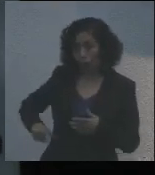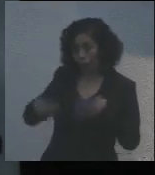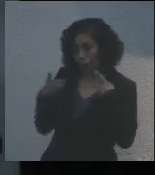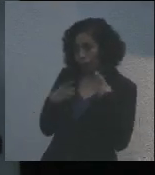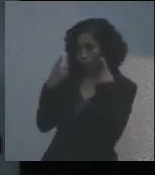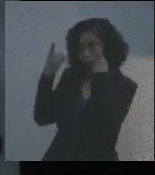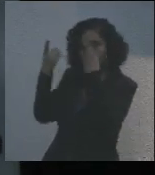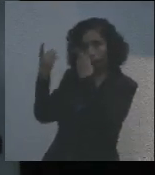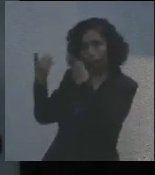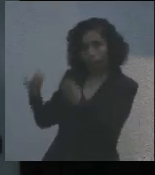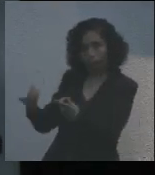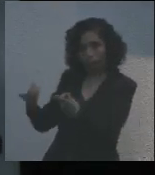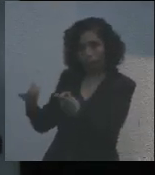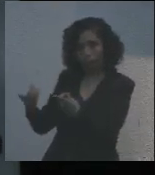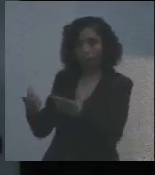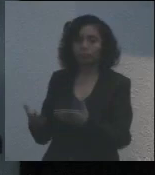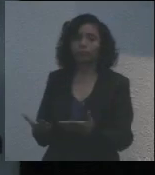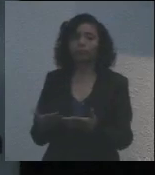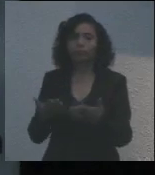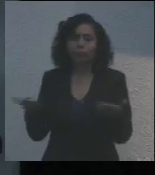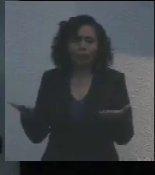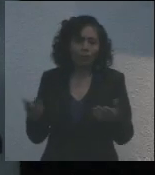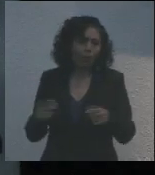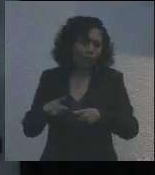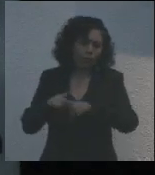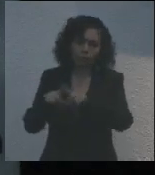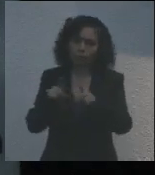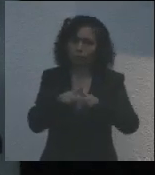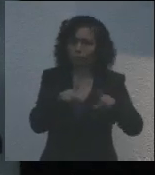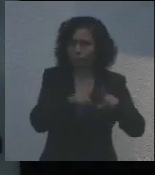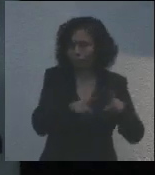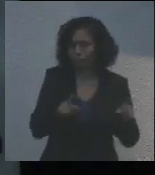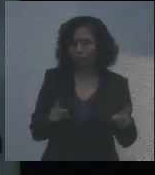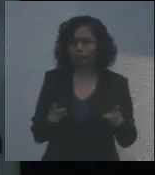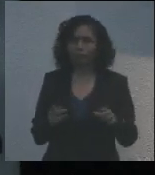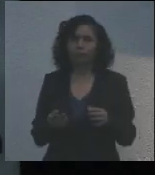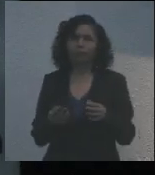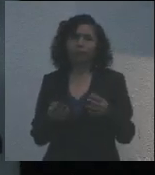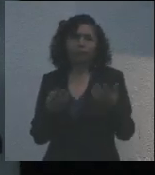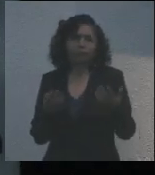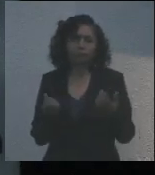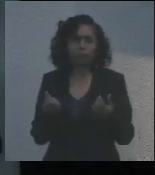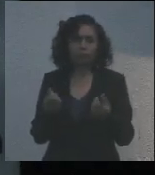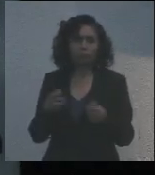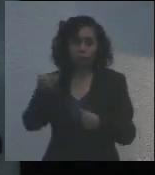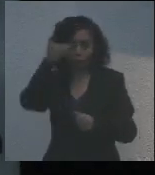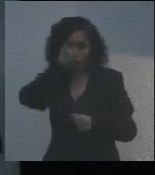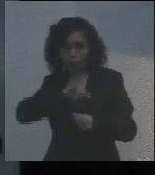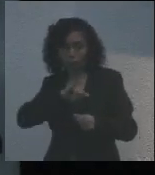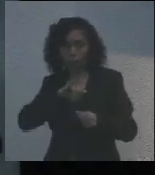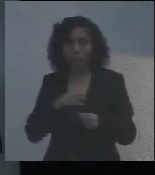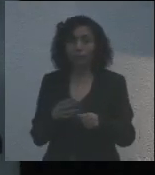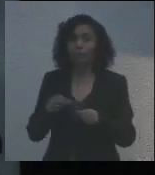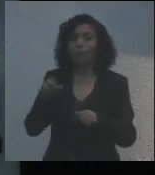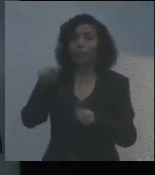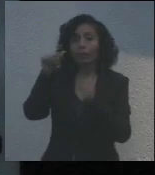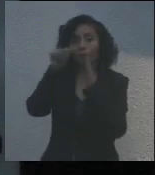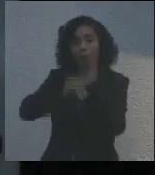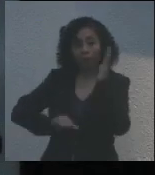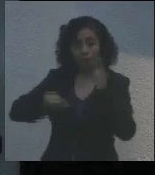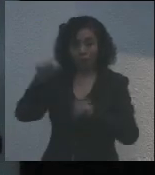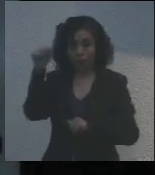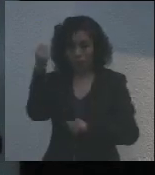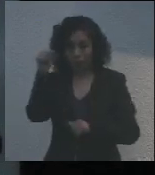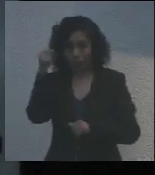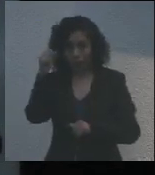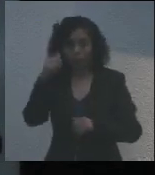por conducto de los representantes de cada uno de los tres poderes de la entidad en el mes de septiembre de cada 3 años en